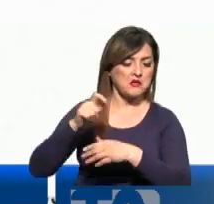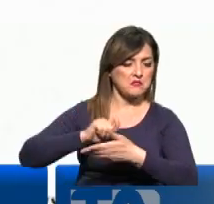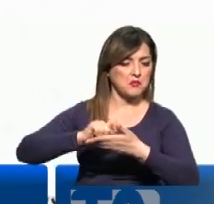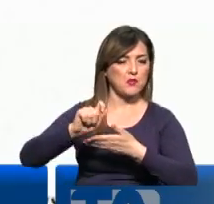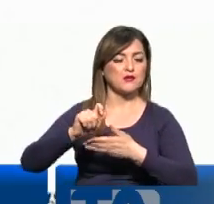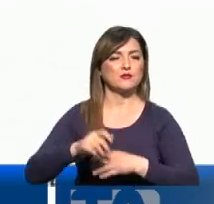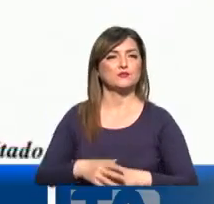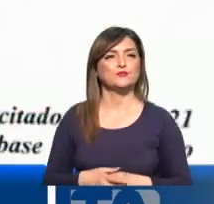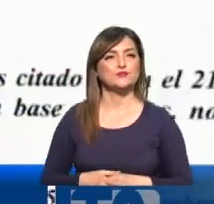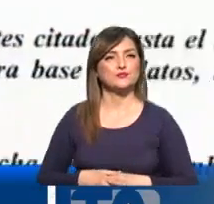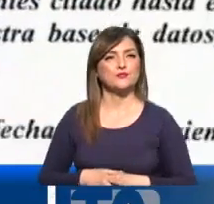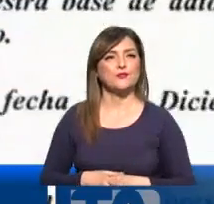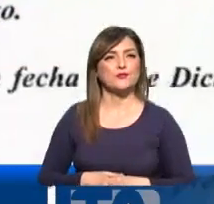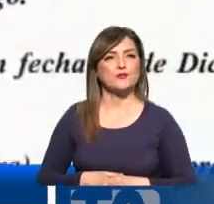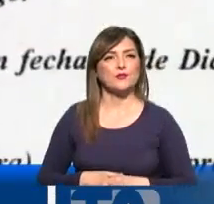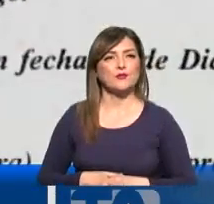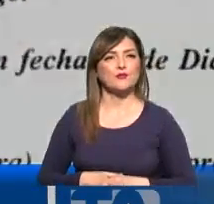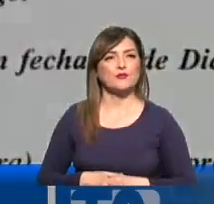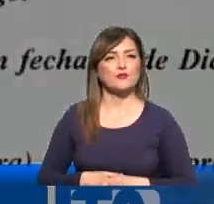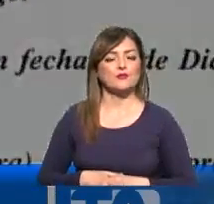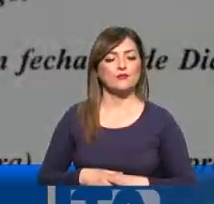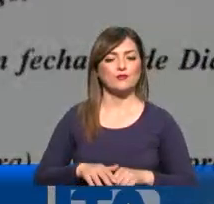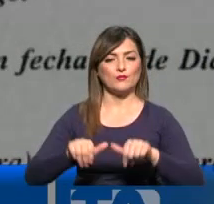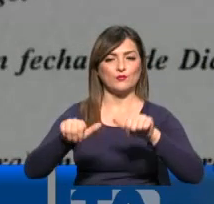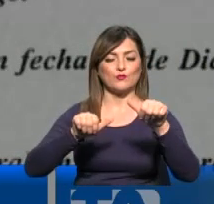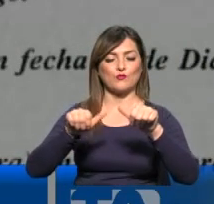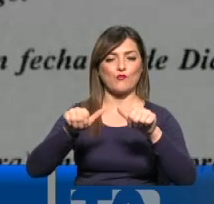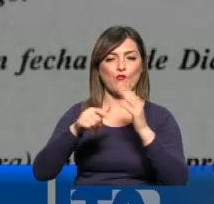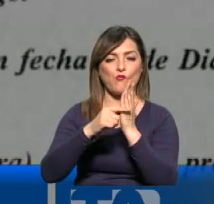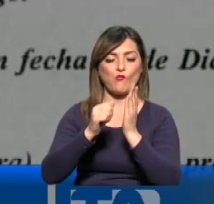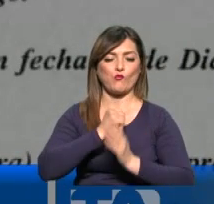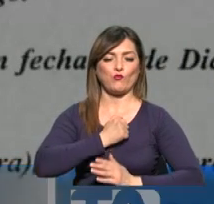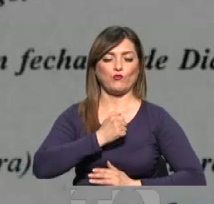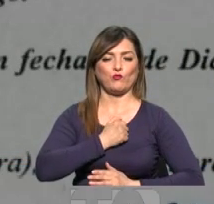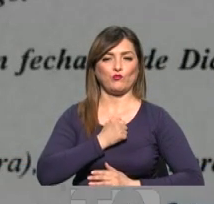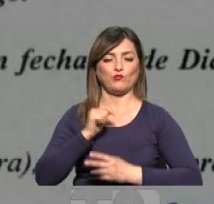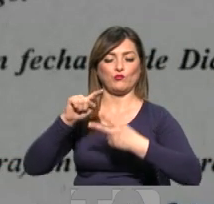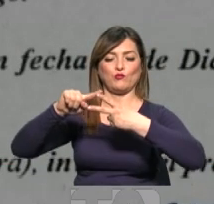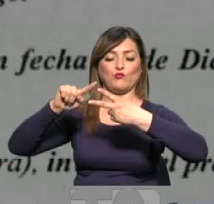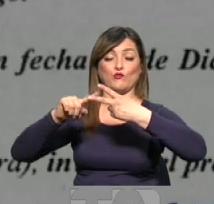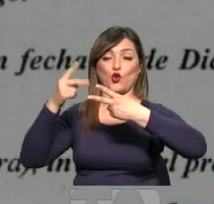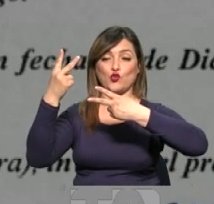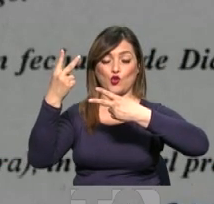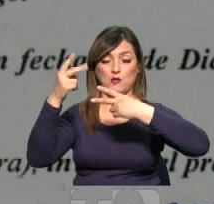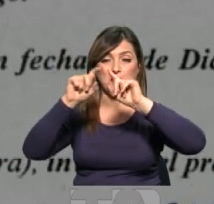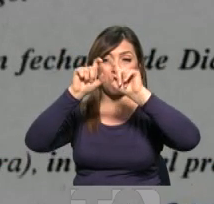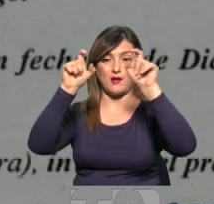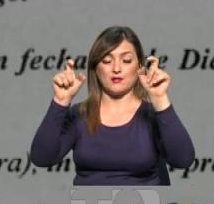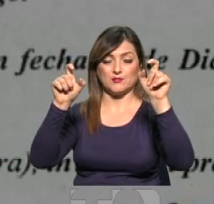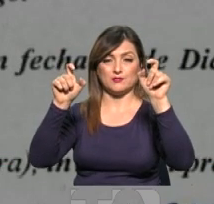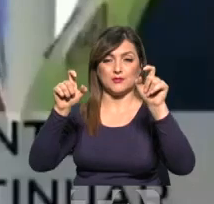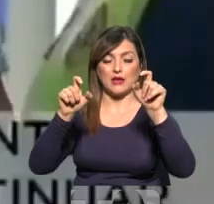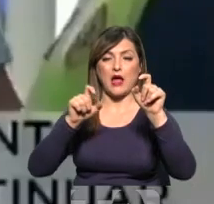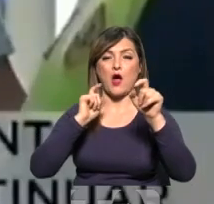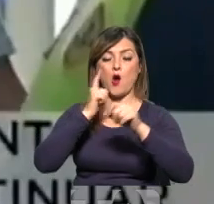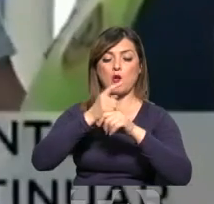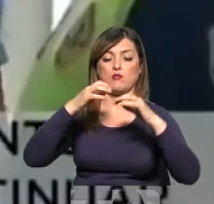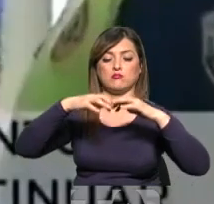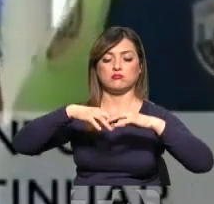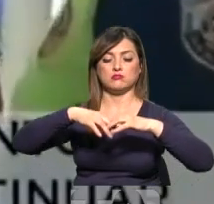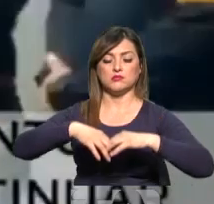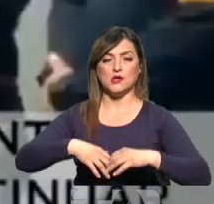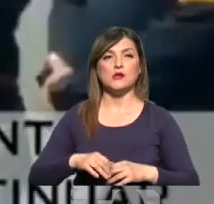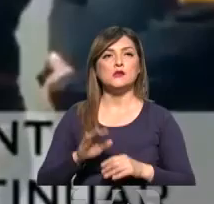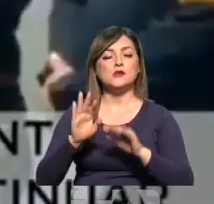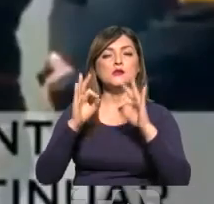corresponda. Valareso, quien legalmente sigue siendo el administrador y accionista de Valdinetza y Valrencar S.A., empresas en disolución, además